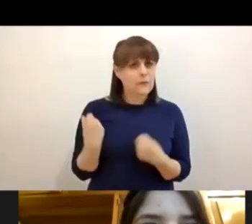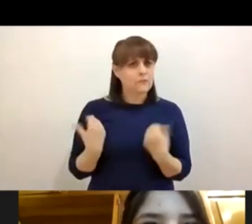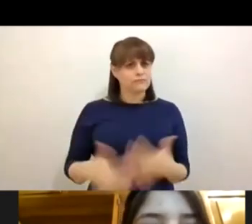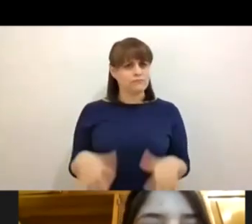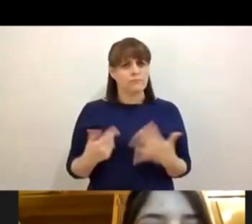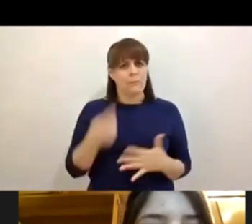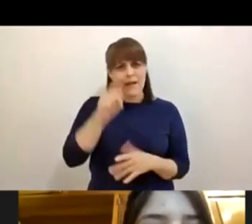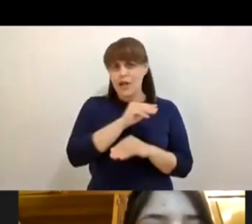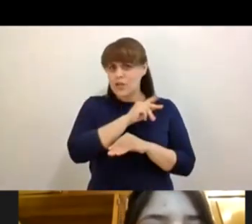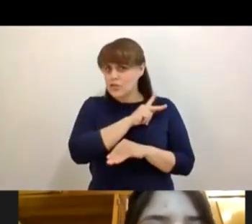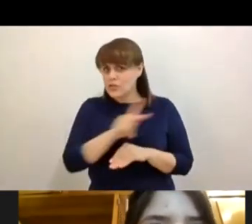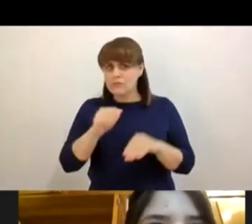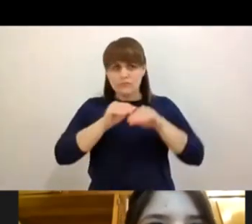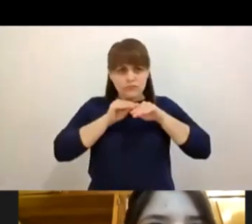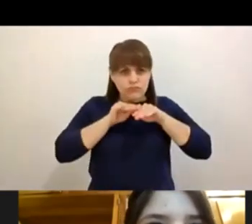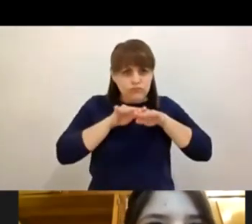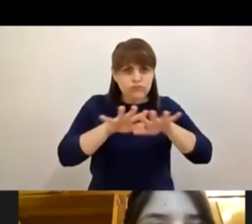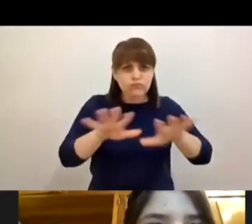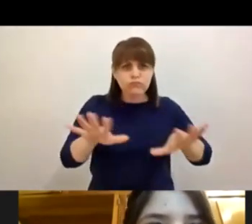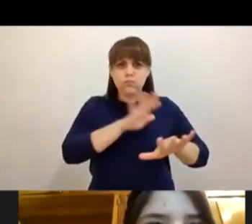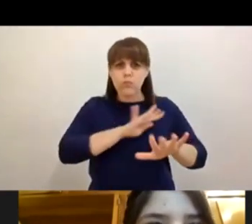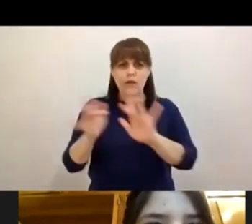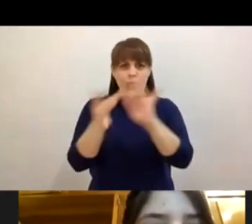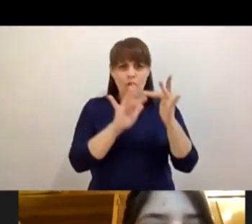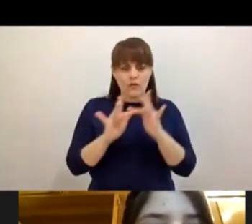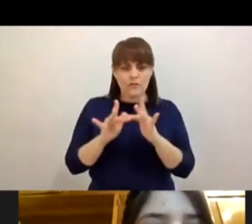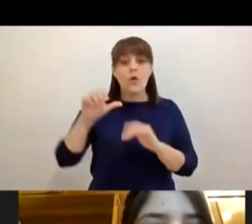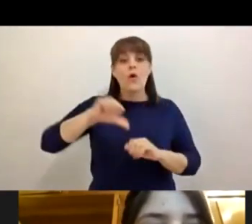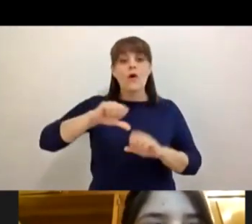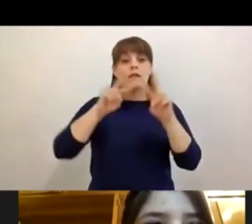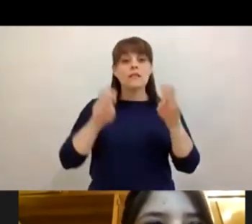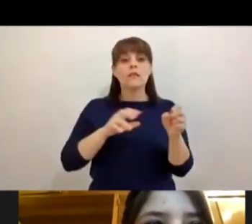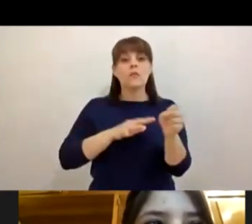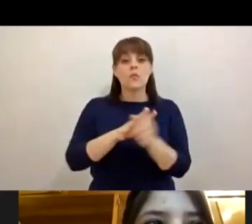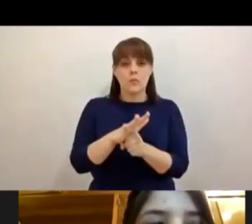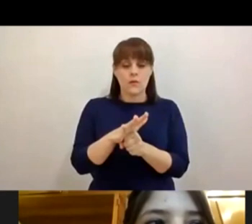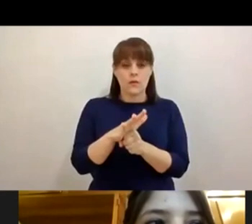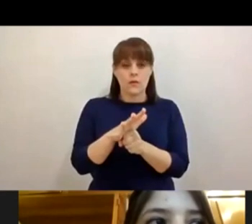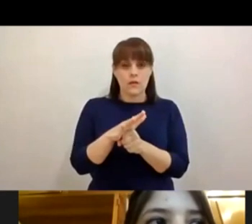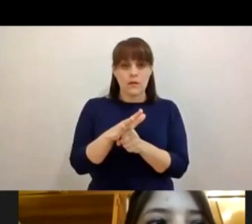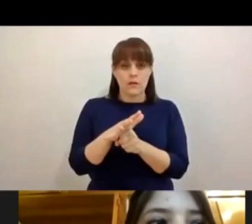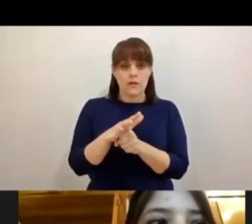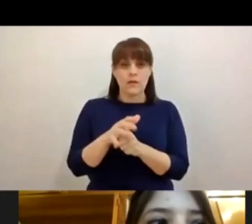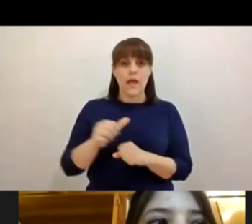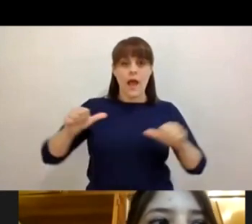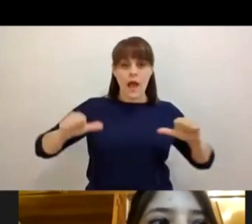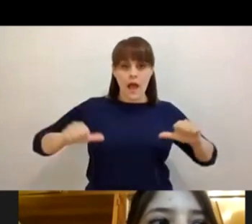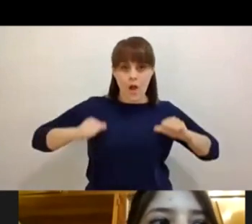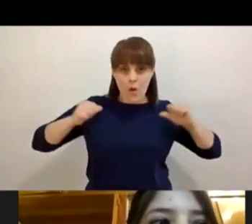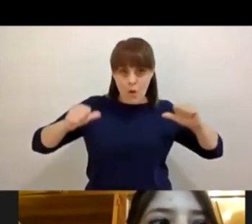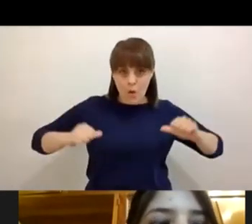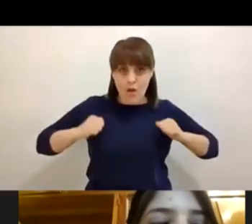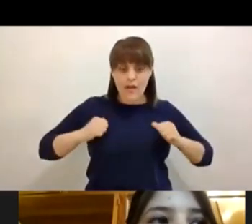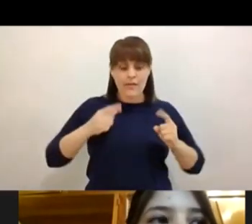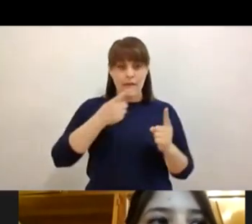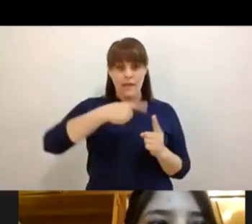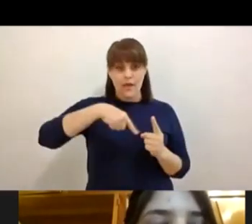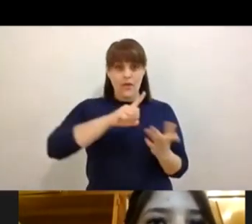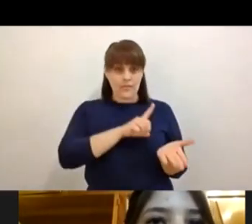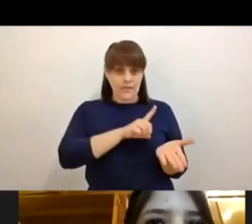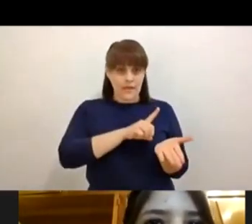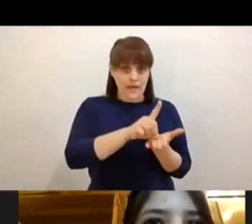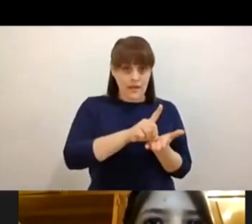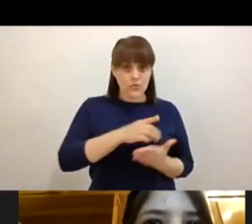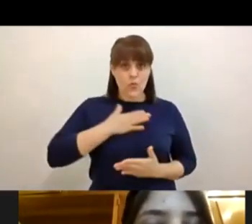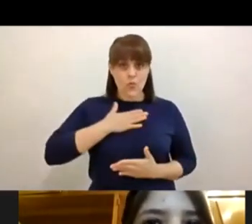esta conversación. Entonces, el tema de hoy, repito, es adolescencias, derechos, justicia